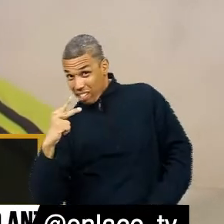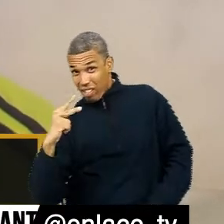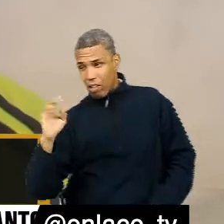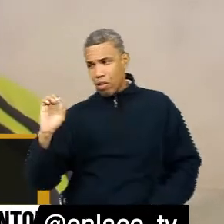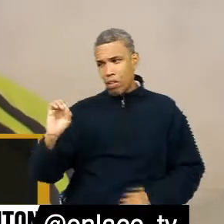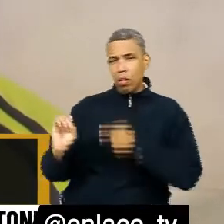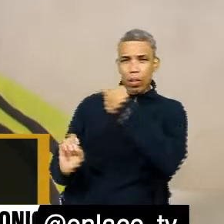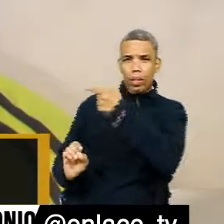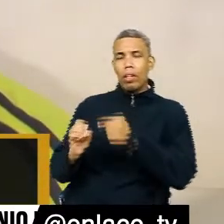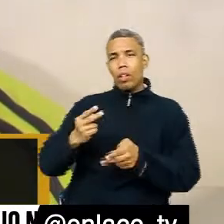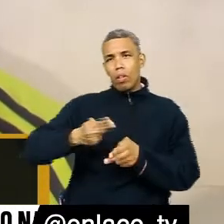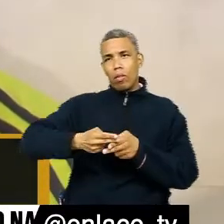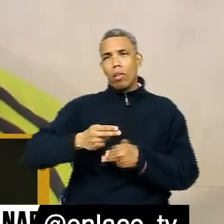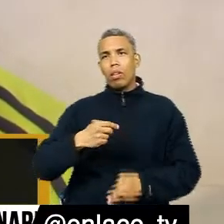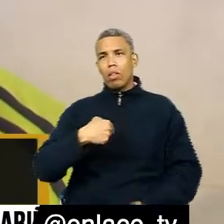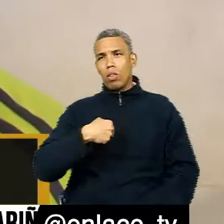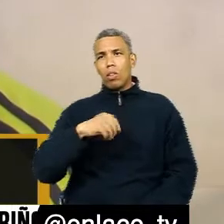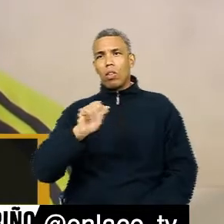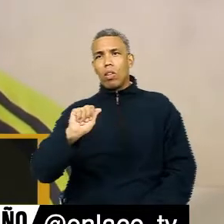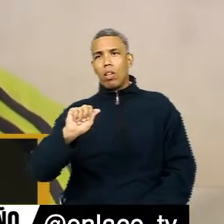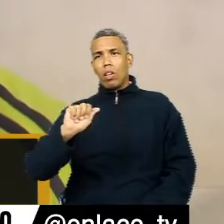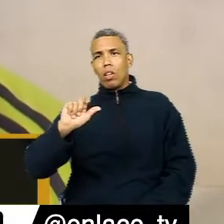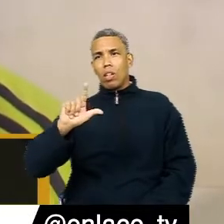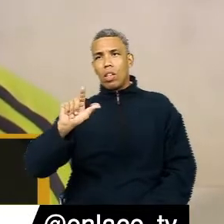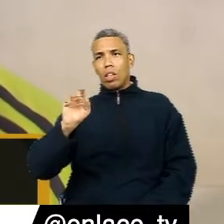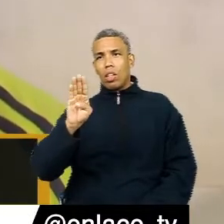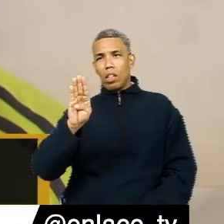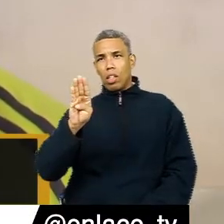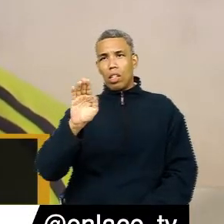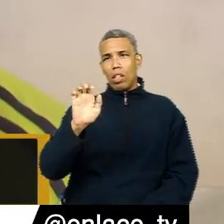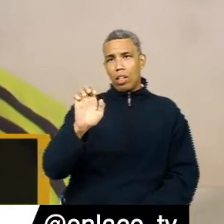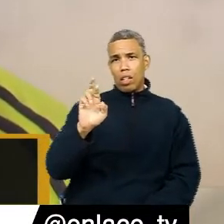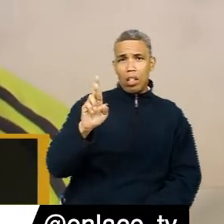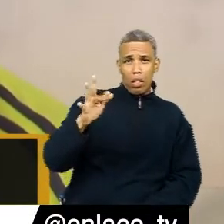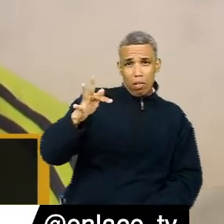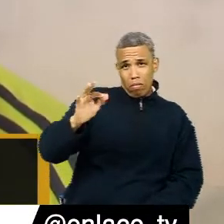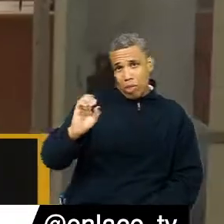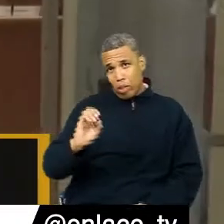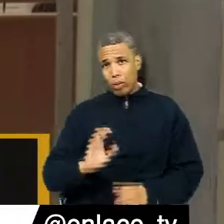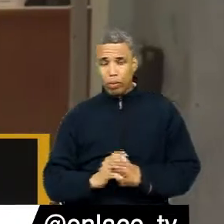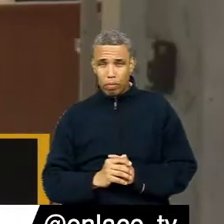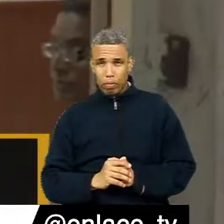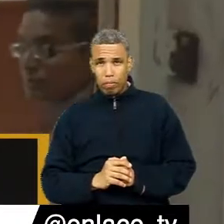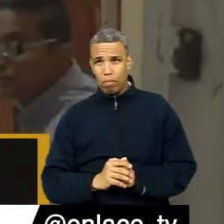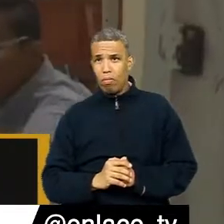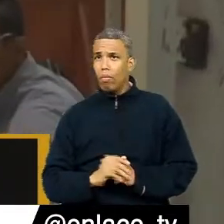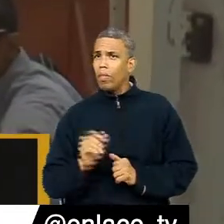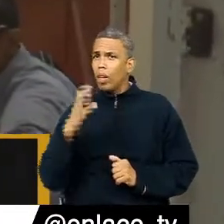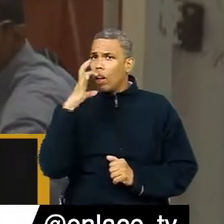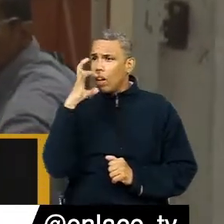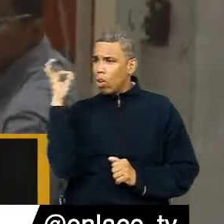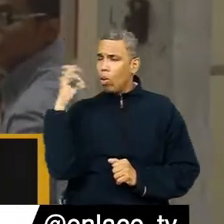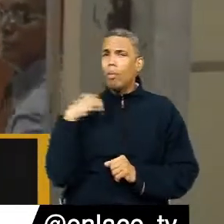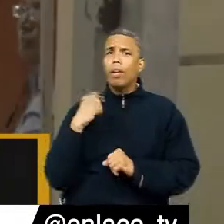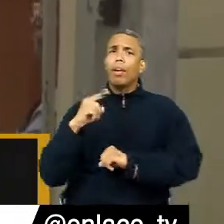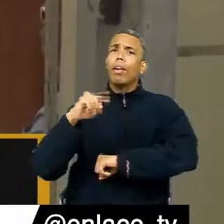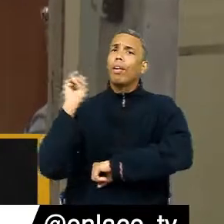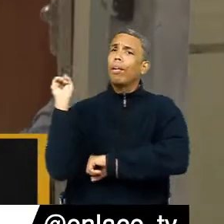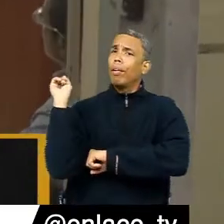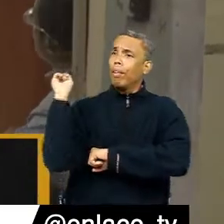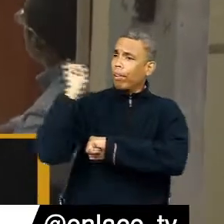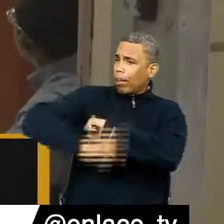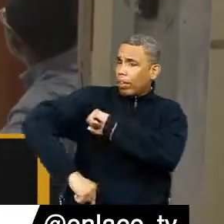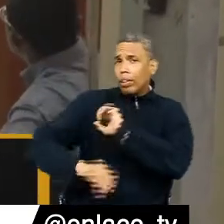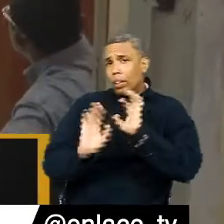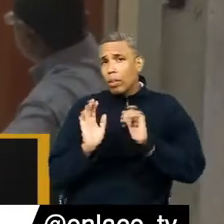Alberto, pero muy mal, porque pocas palabras le están dando, muy poquito. Voy en 3 años y ya está contento, voy en las calles